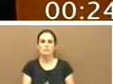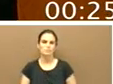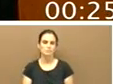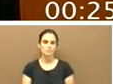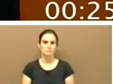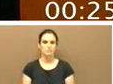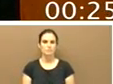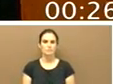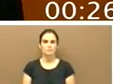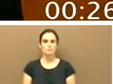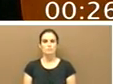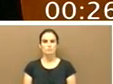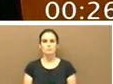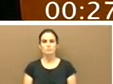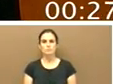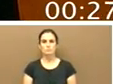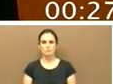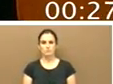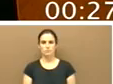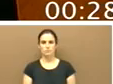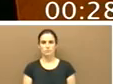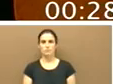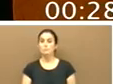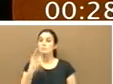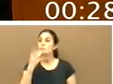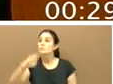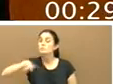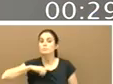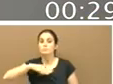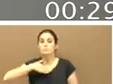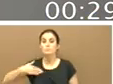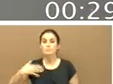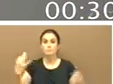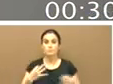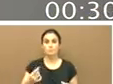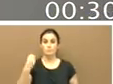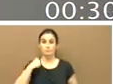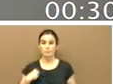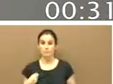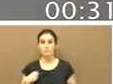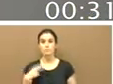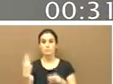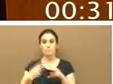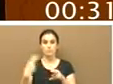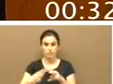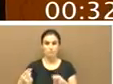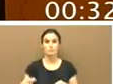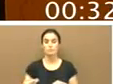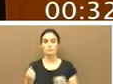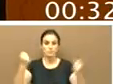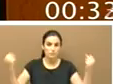es que si lo que pretenden es que apliquemos las mismas políticas y acciones